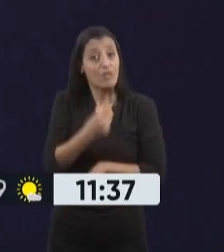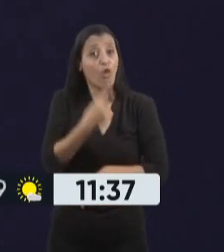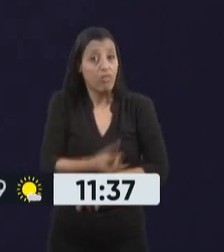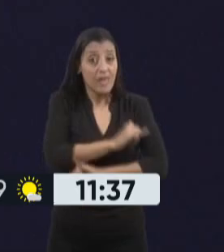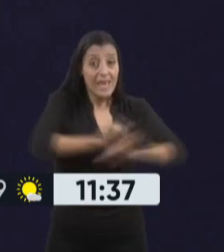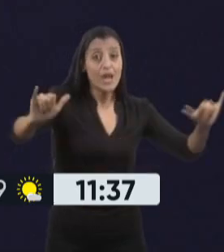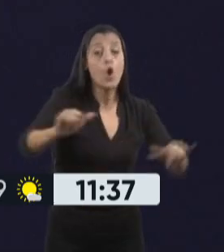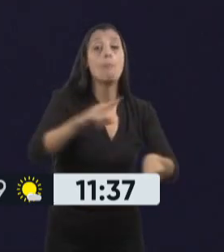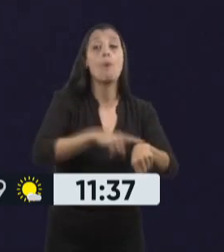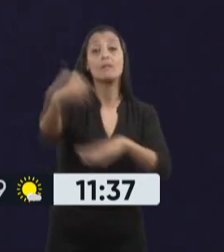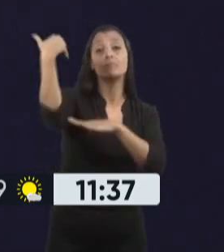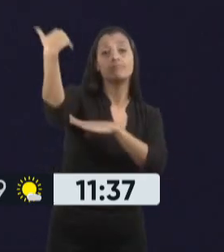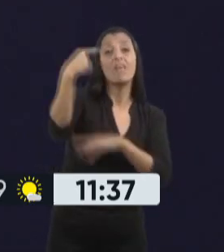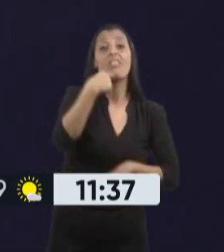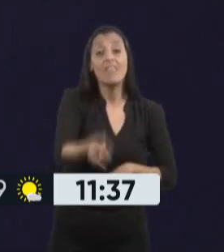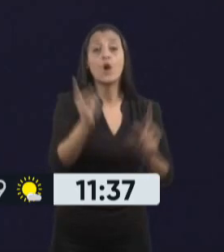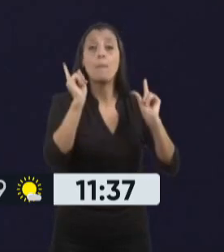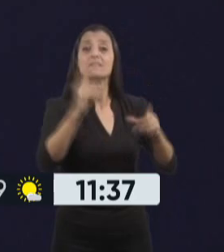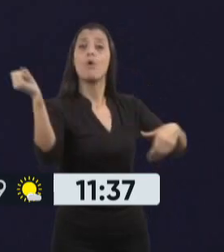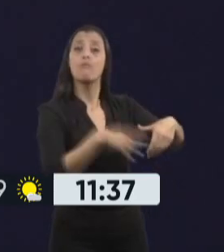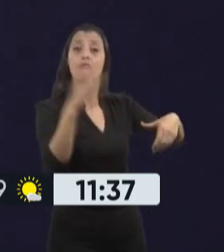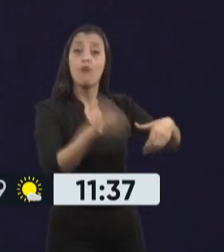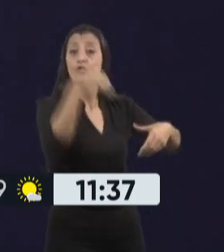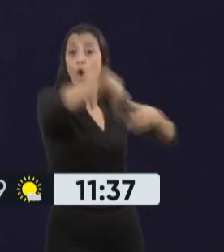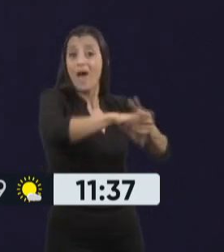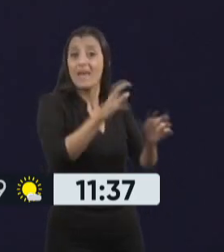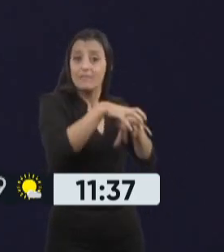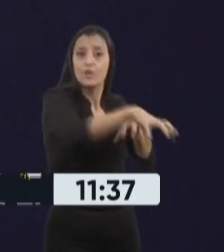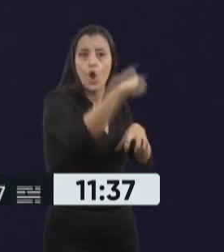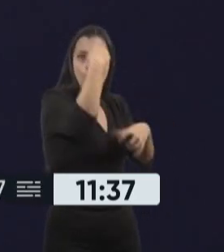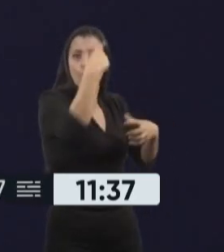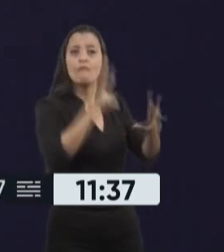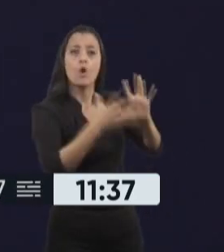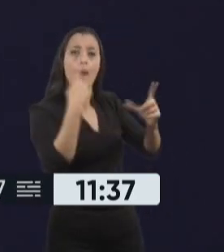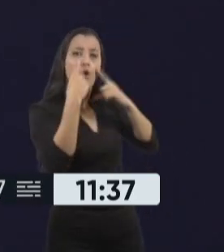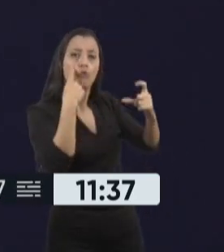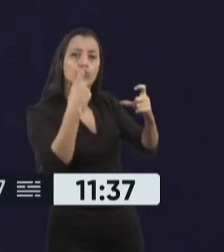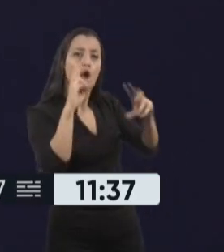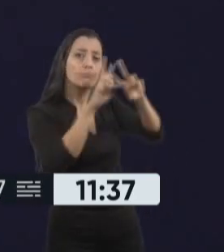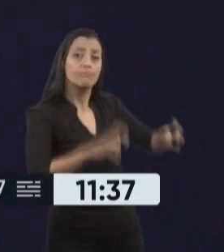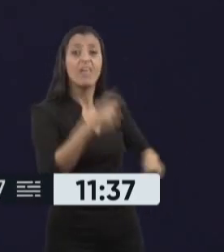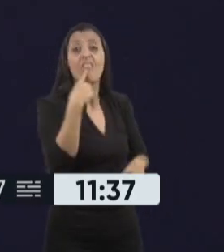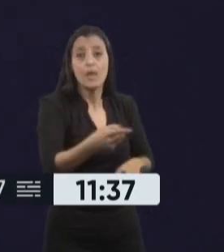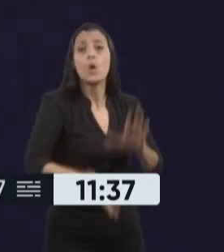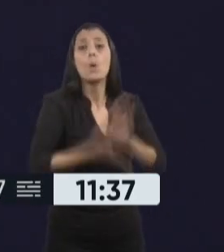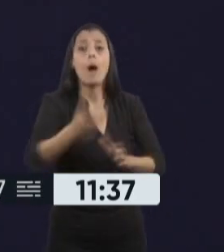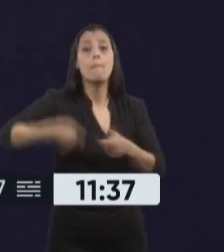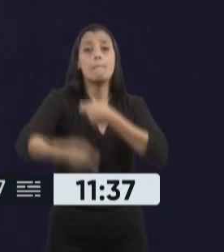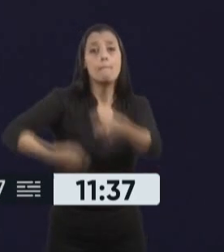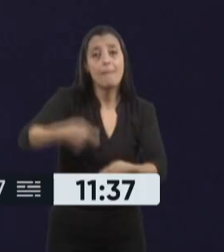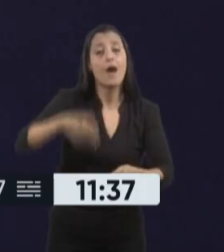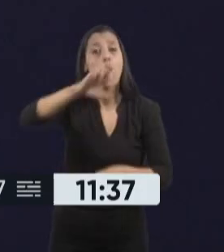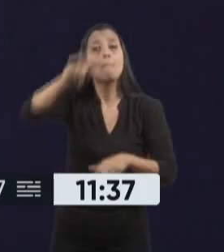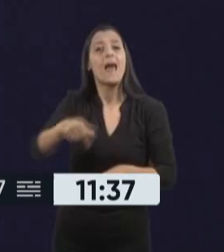en su discurso que los fondos reservados de la cartera de inteligencia se iban a destinar a la financiación del plan